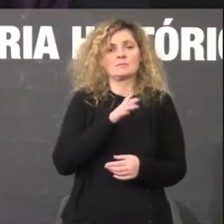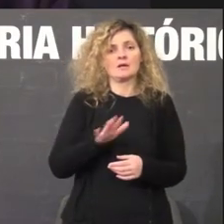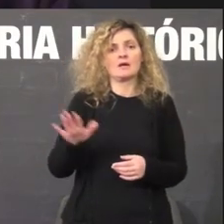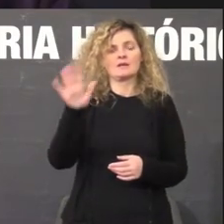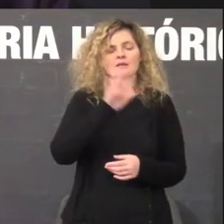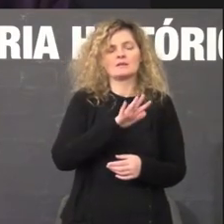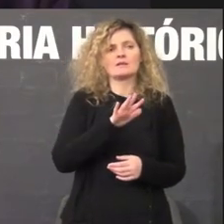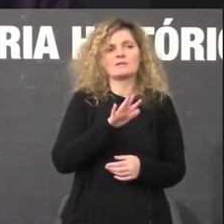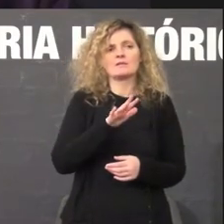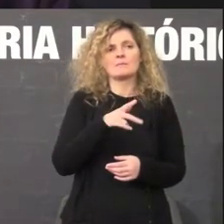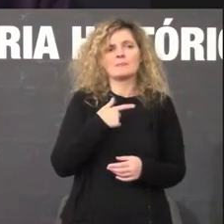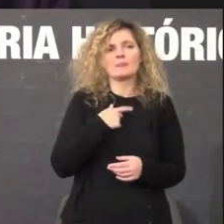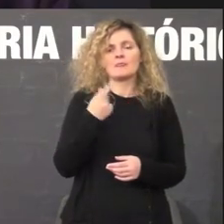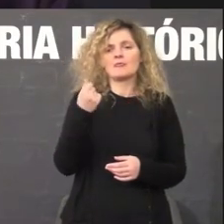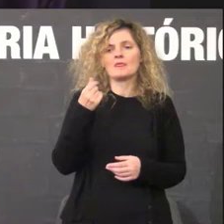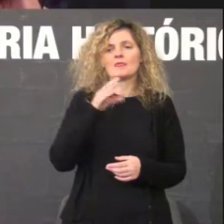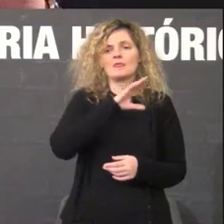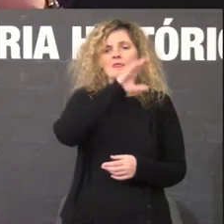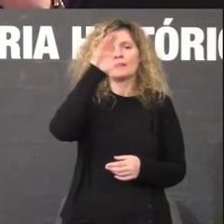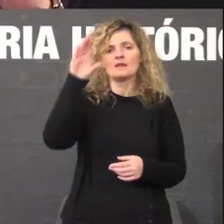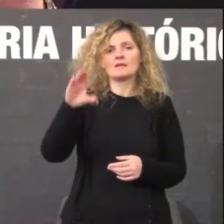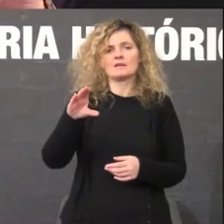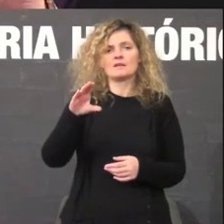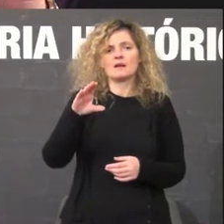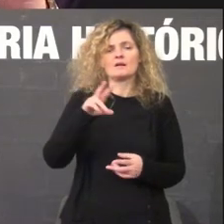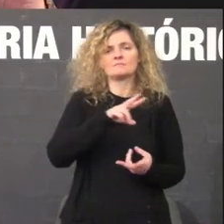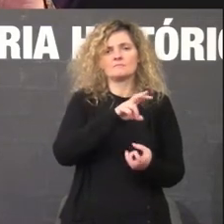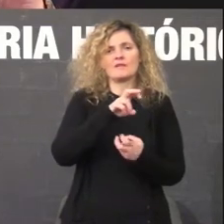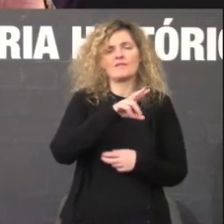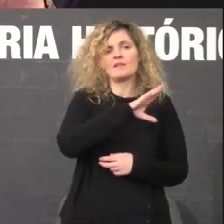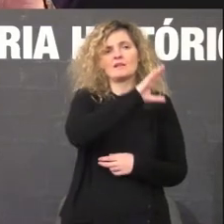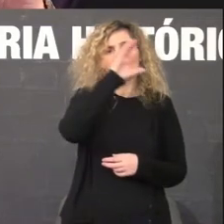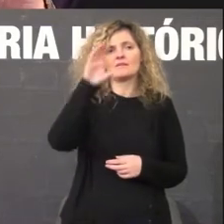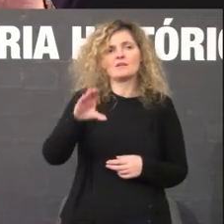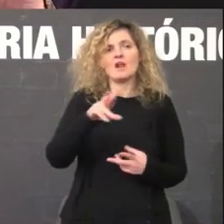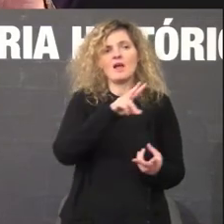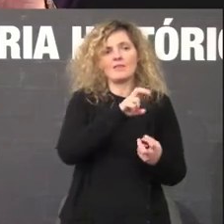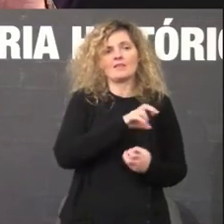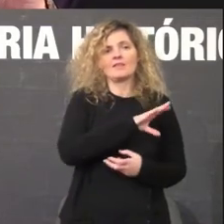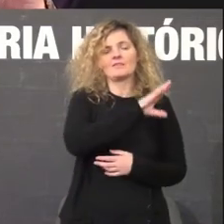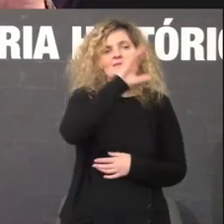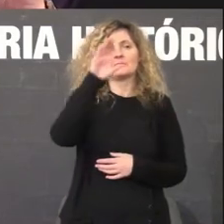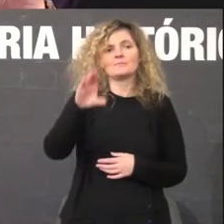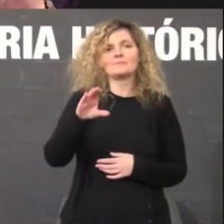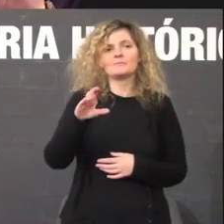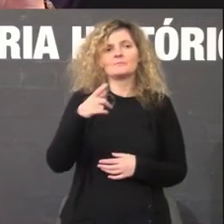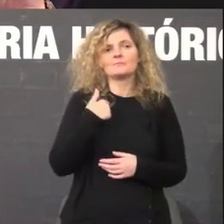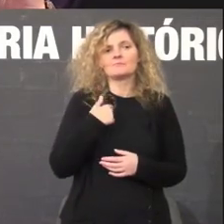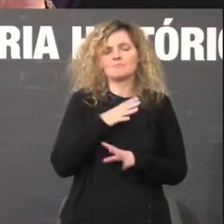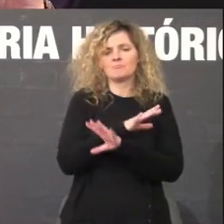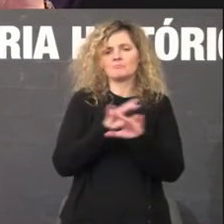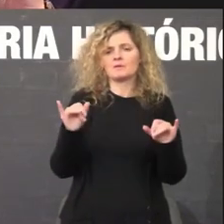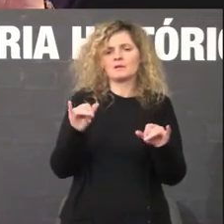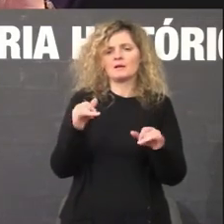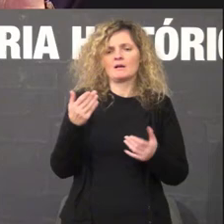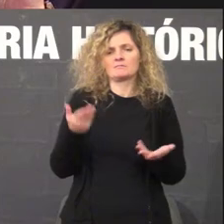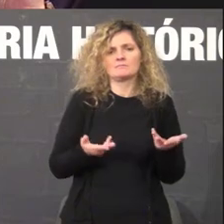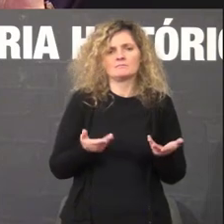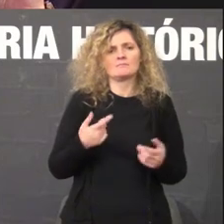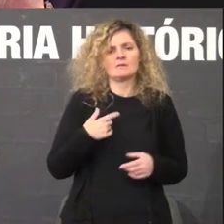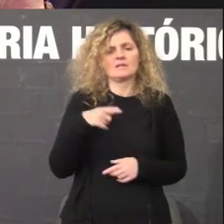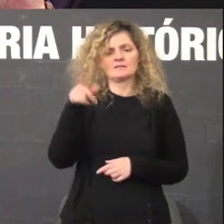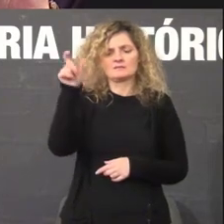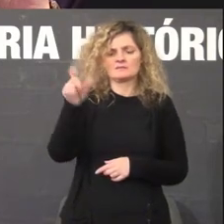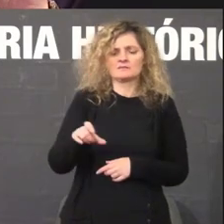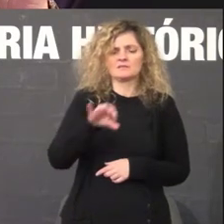pues el dinero que tiene que... Bueno, ya me pongo nerviosa. La Hacienda española incluso le conmute las penas. No, señor, este